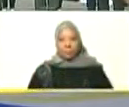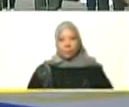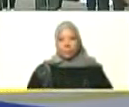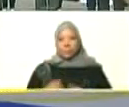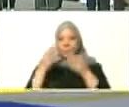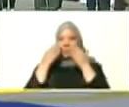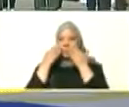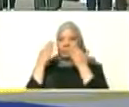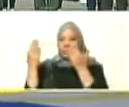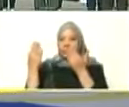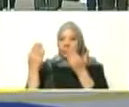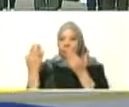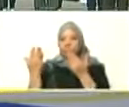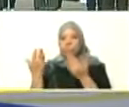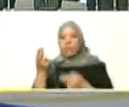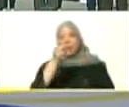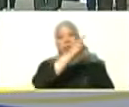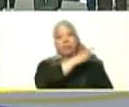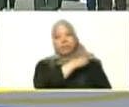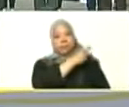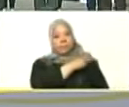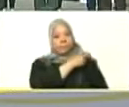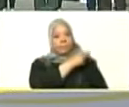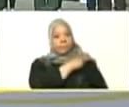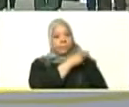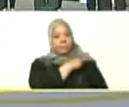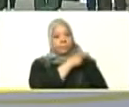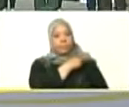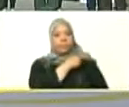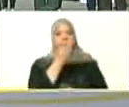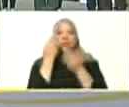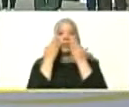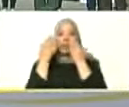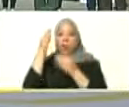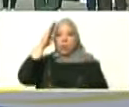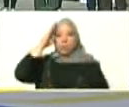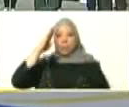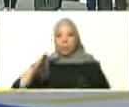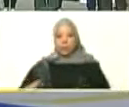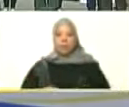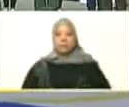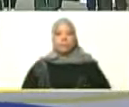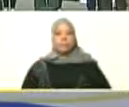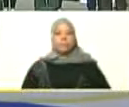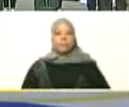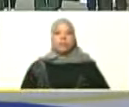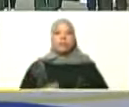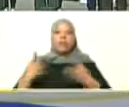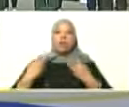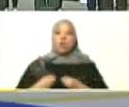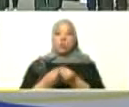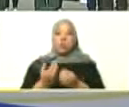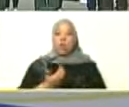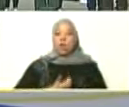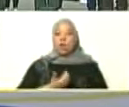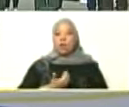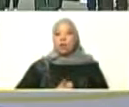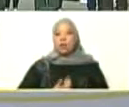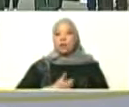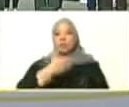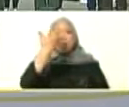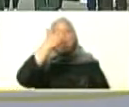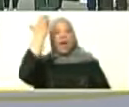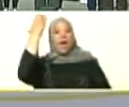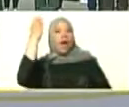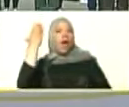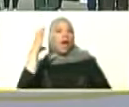Allá está el general en jefe, Vladimir Padrino López, junto a la alcaldesa de Caracas. Lo veo al